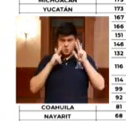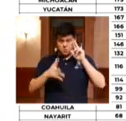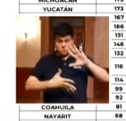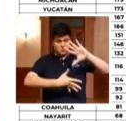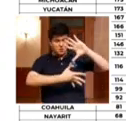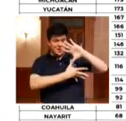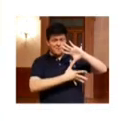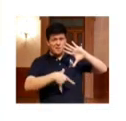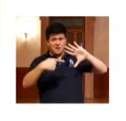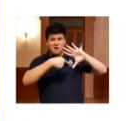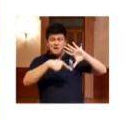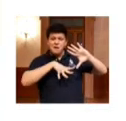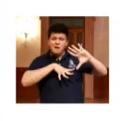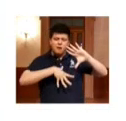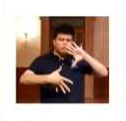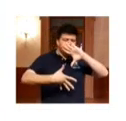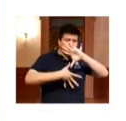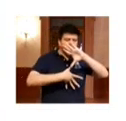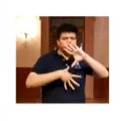Américas.